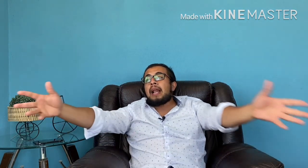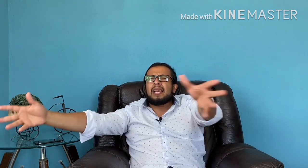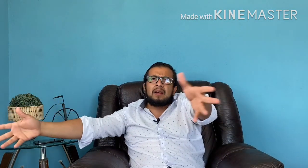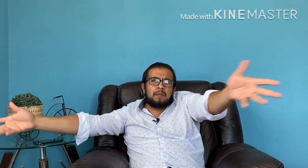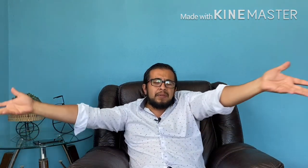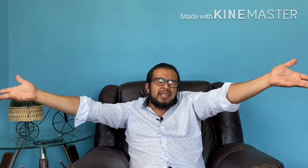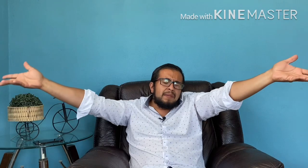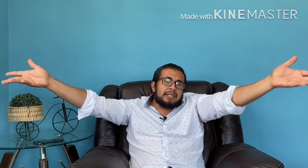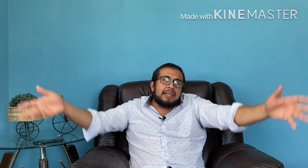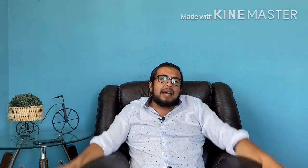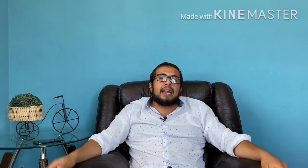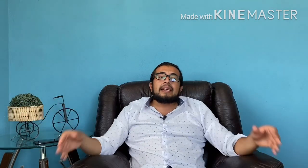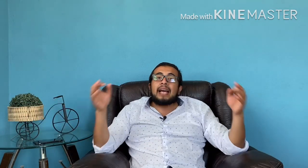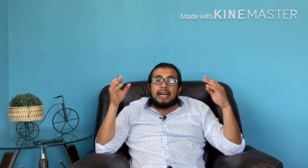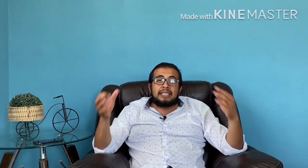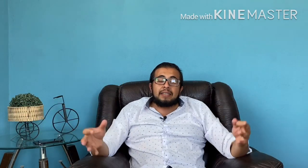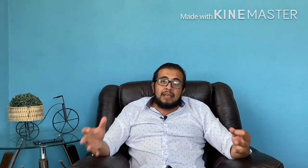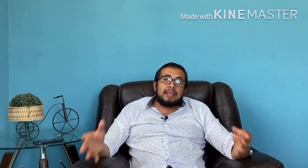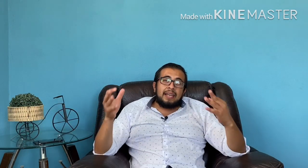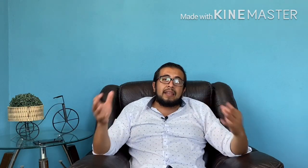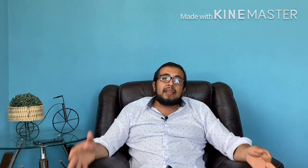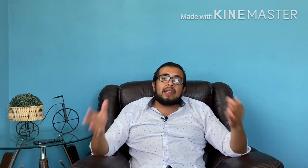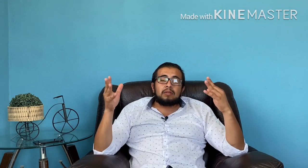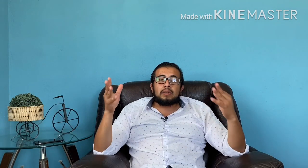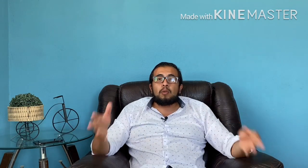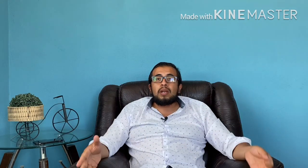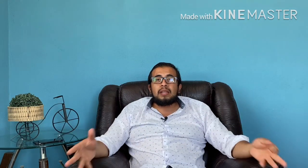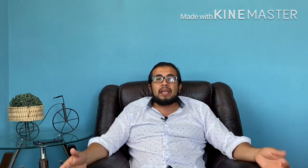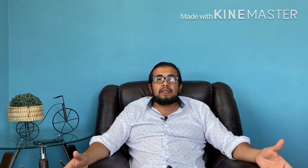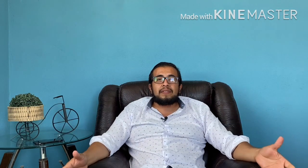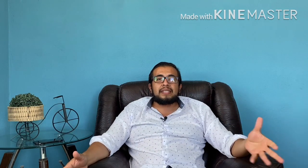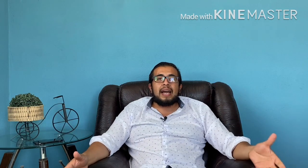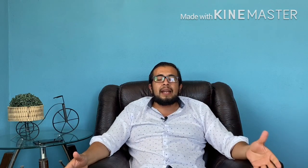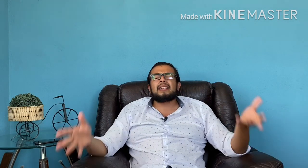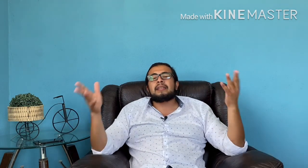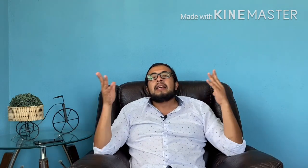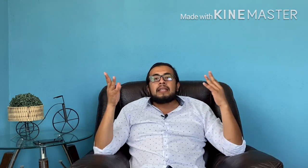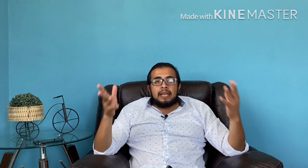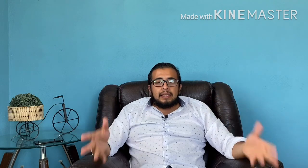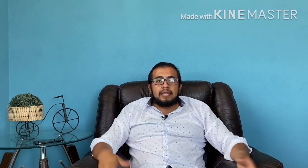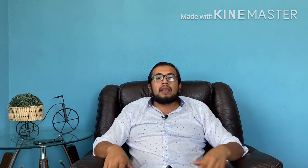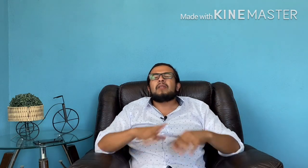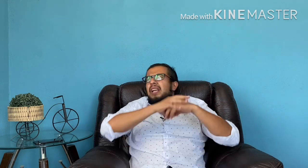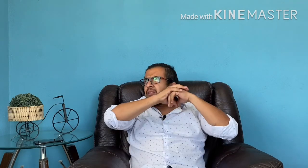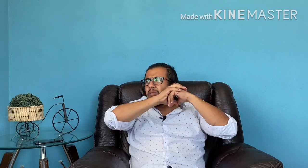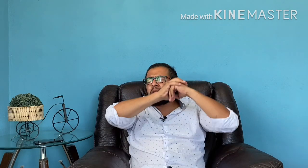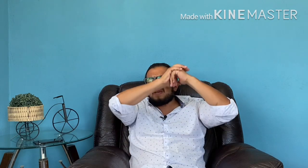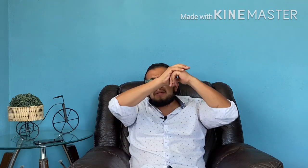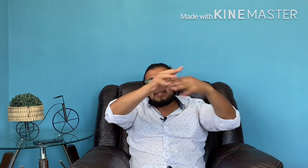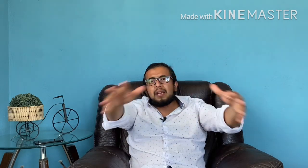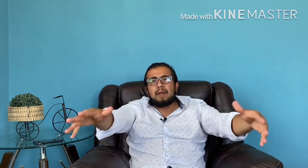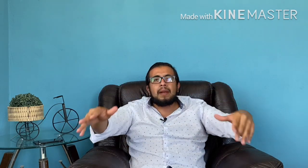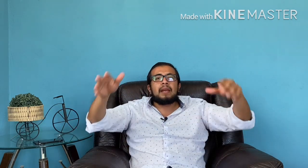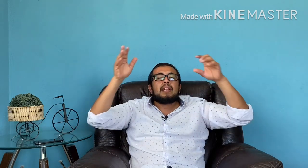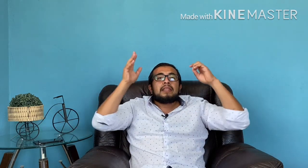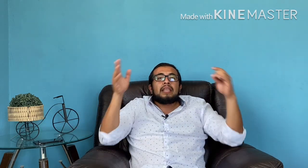parar, la que no, pues tenemos que atacar a esa. Allí tienen que ir dirigidas nuestras políticas fiscales. Ya se dijo que la situación de México